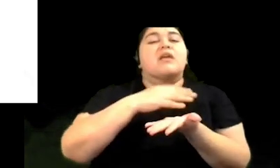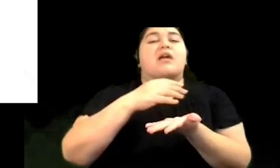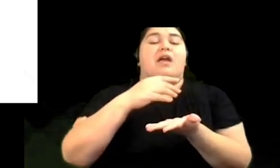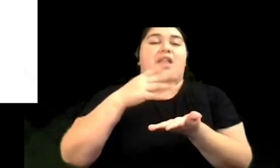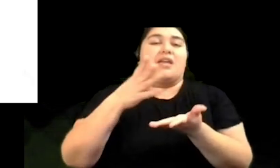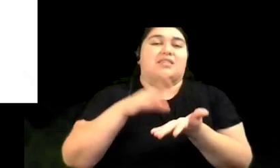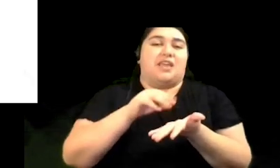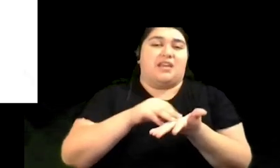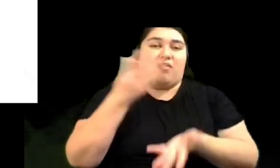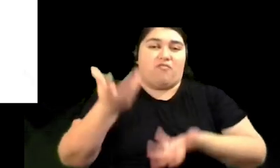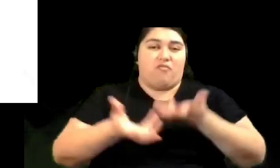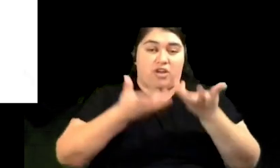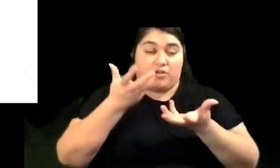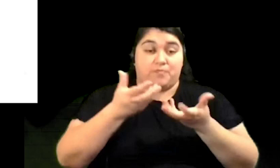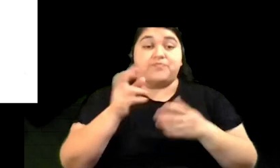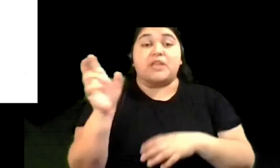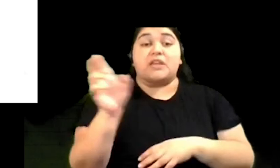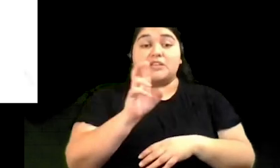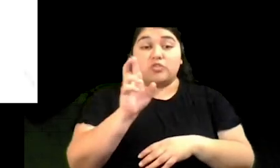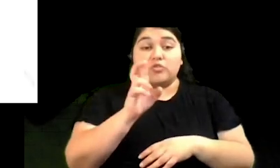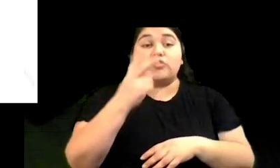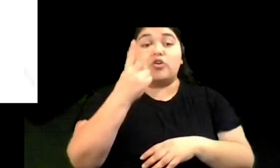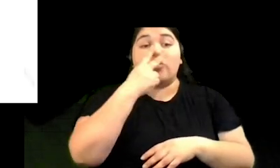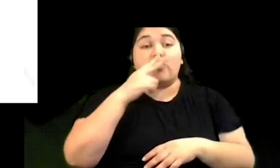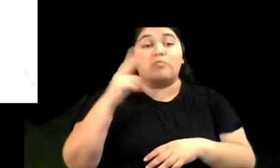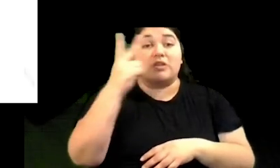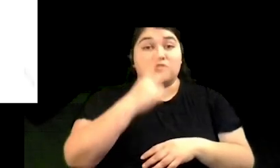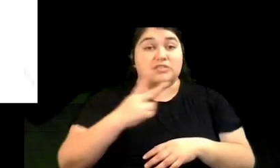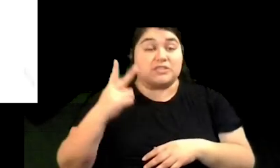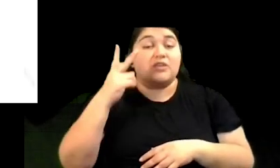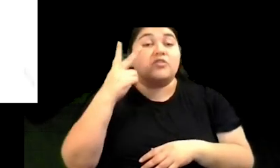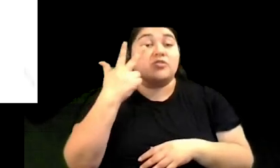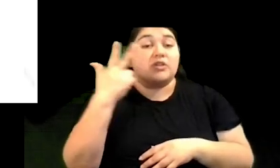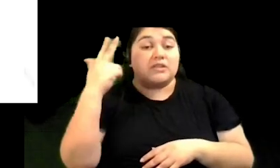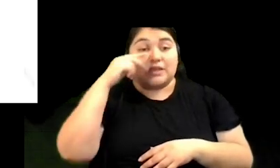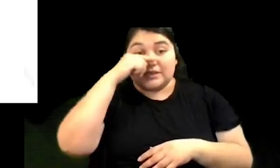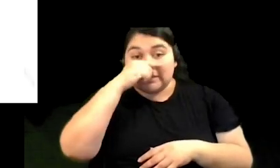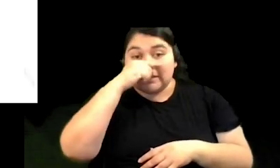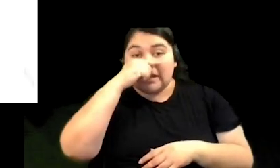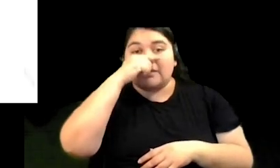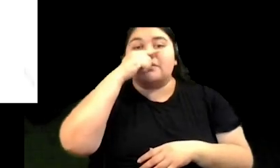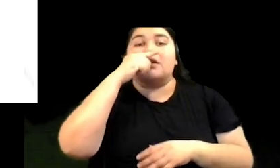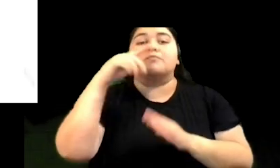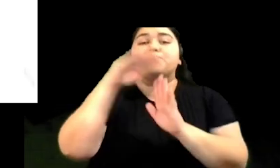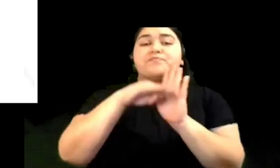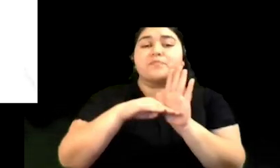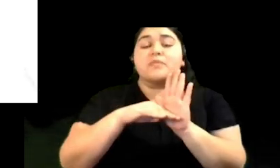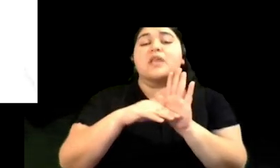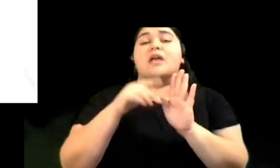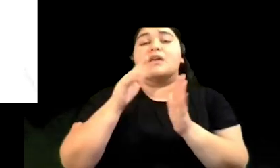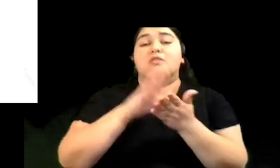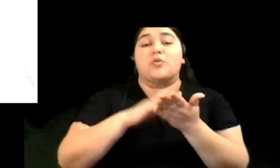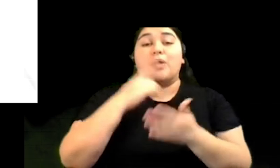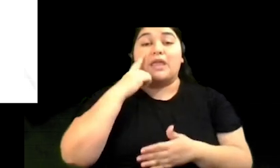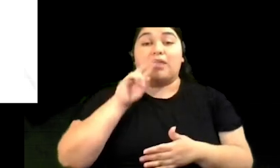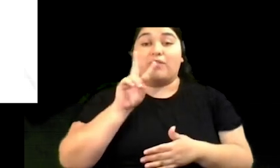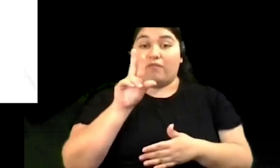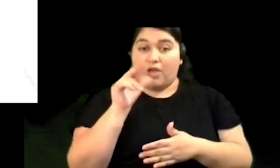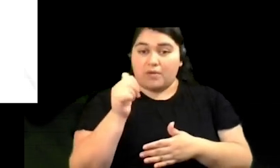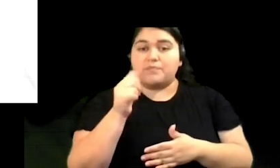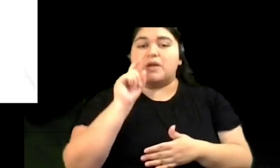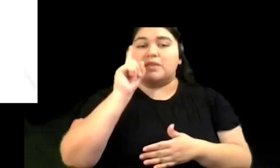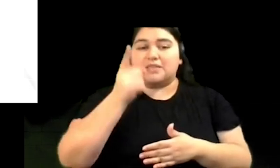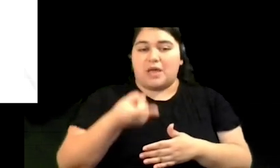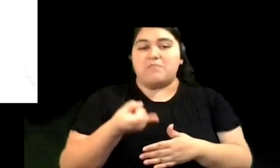Y la resolución 2937 estableció un régimen de percepción de IVA, también a cargo